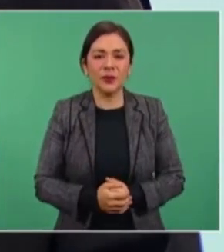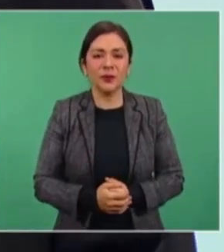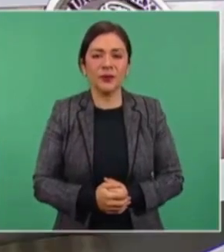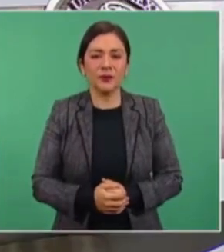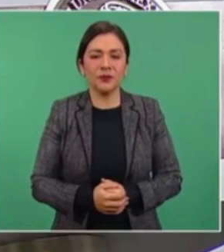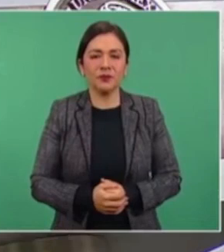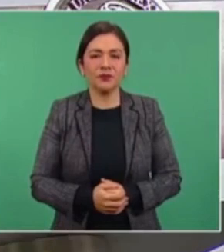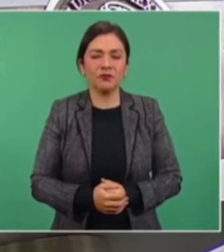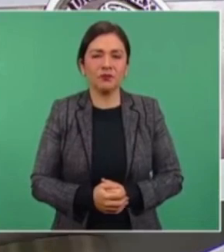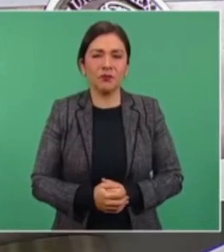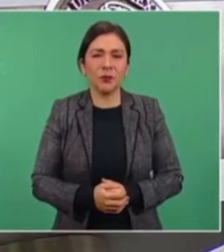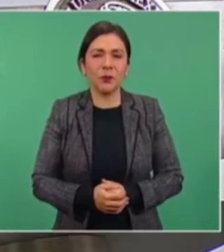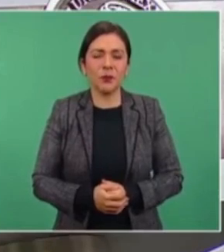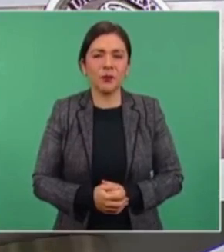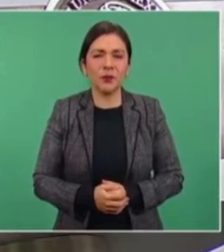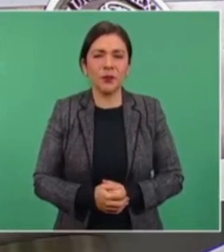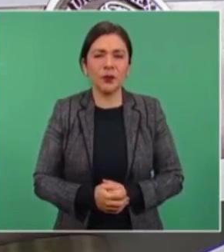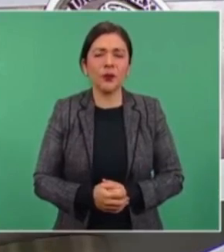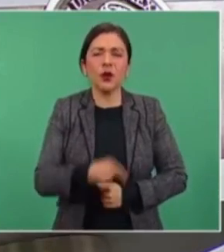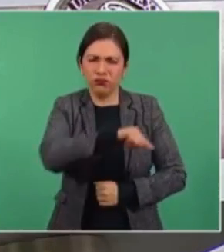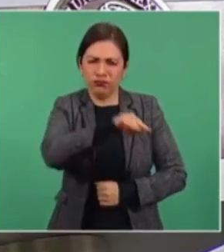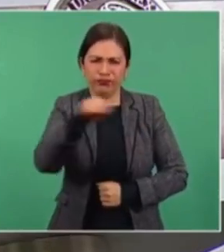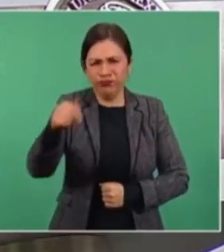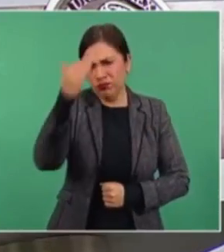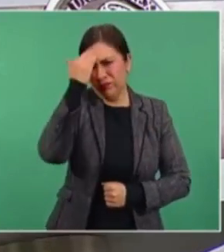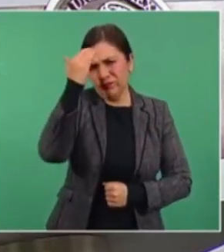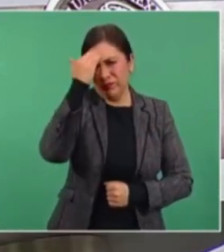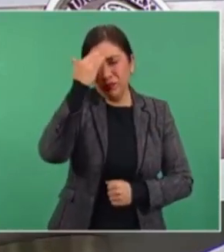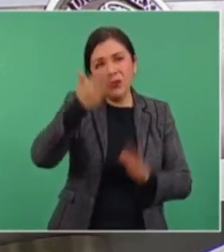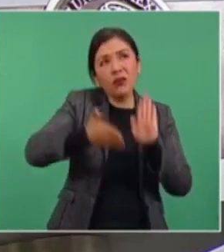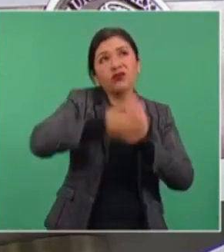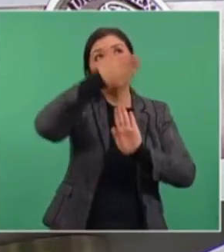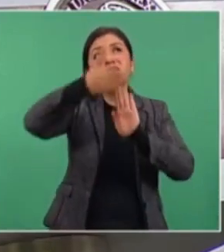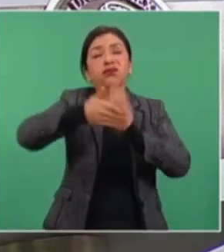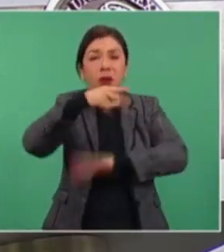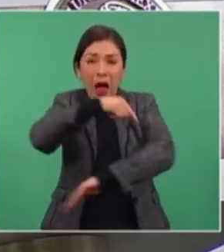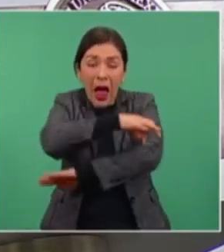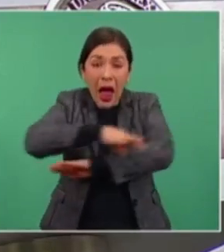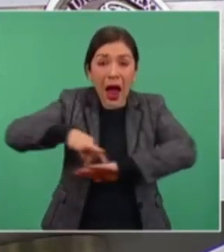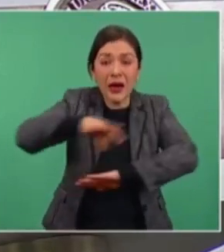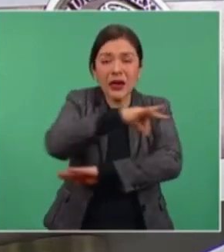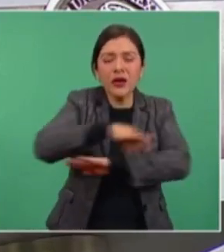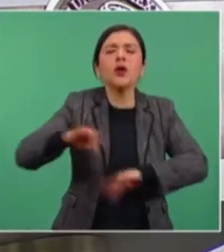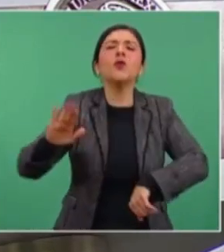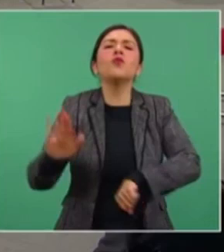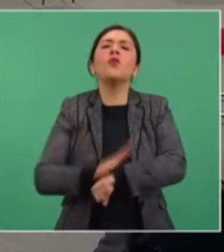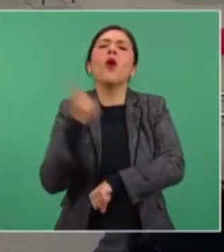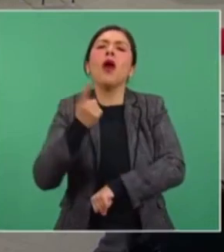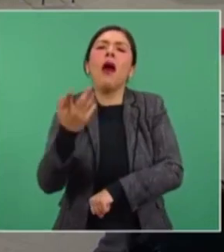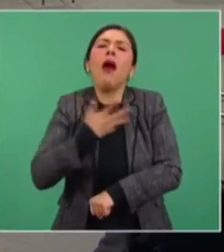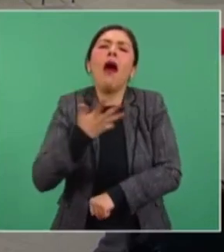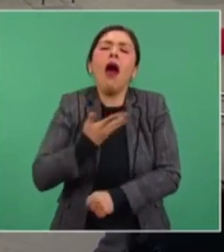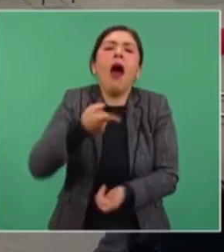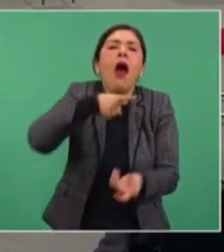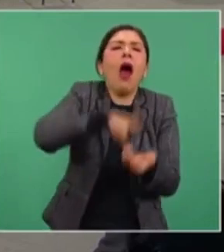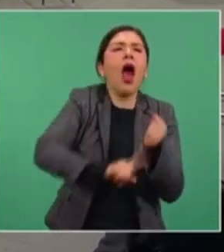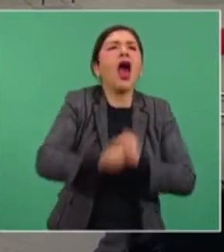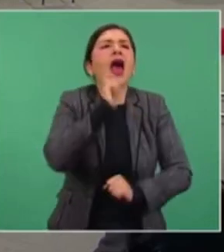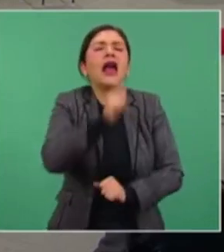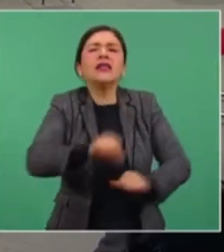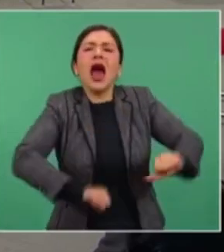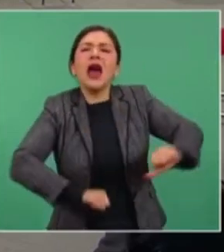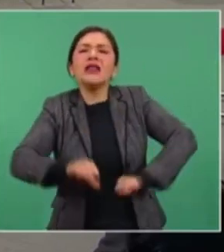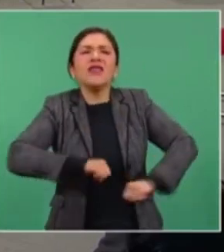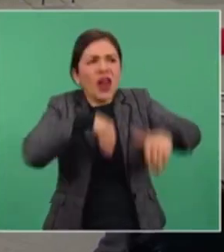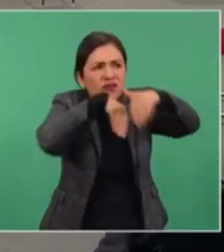Bien sabemos, la arquitectura es resultado, consecuencia de las actividades que alberga.